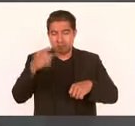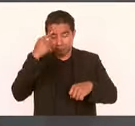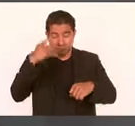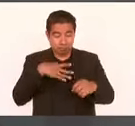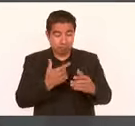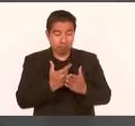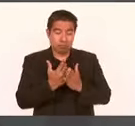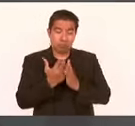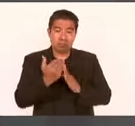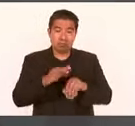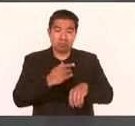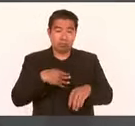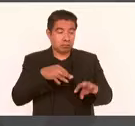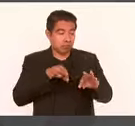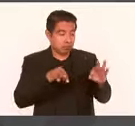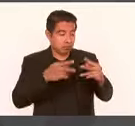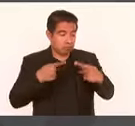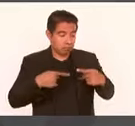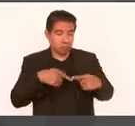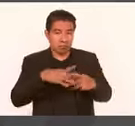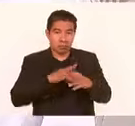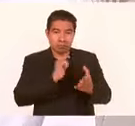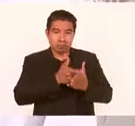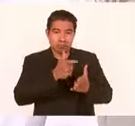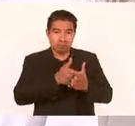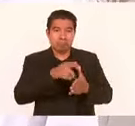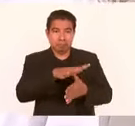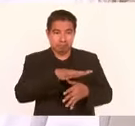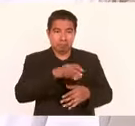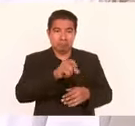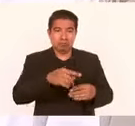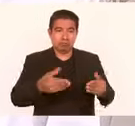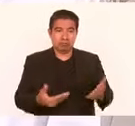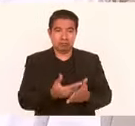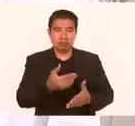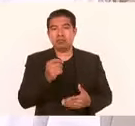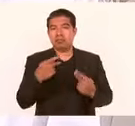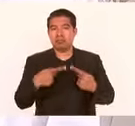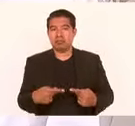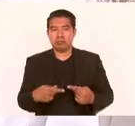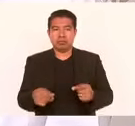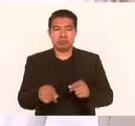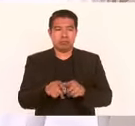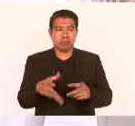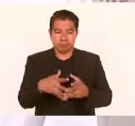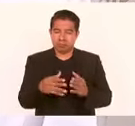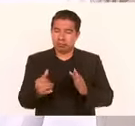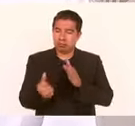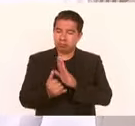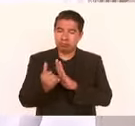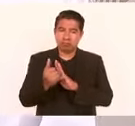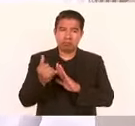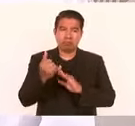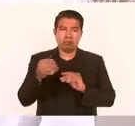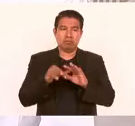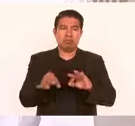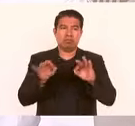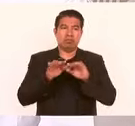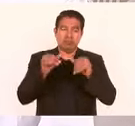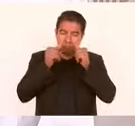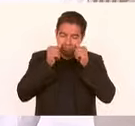profesionistas y de empresas de las entidades y municipios en los que se lleva a cabo la reconstrucción, poniendo atención